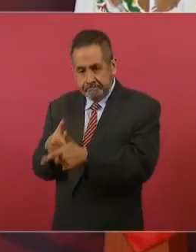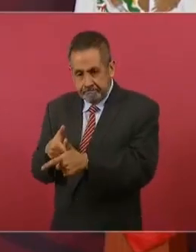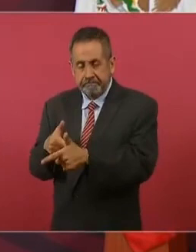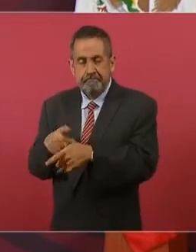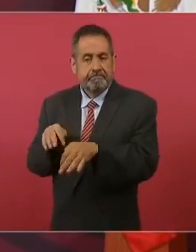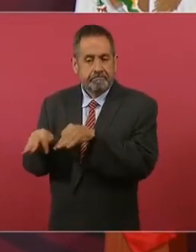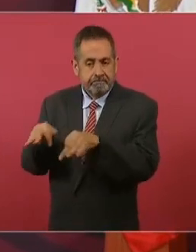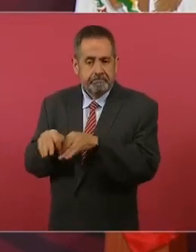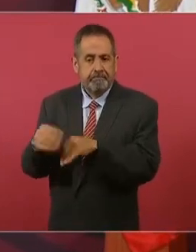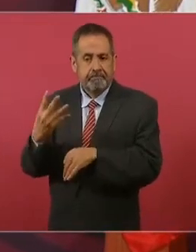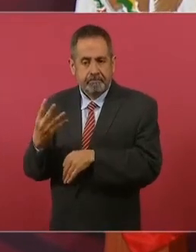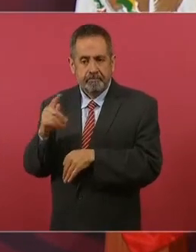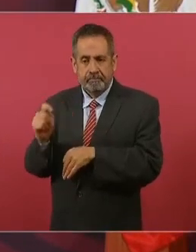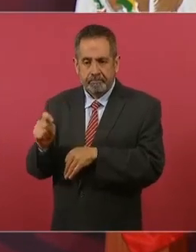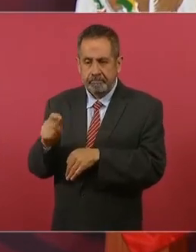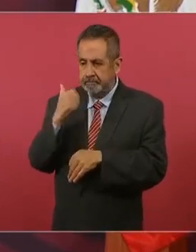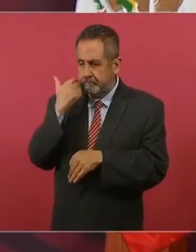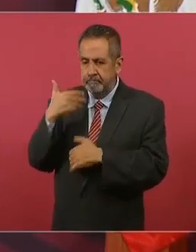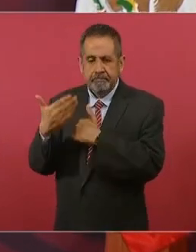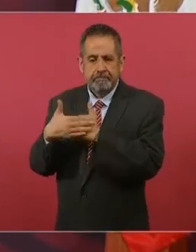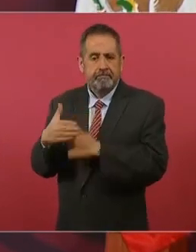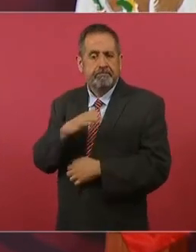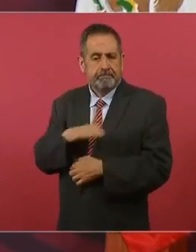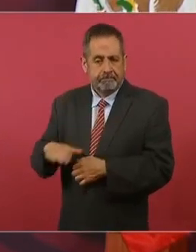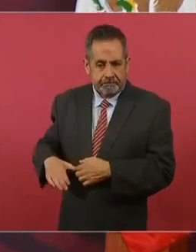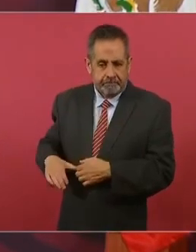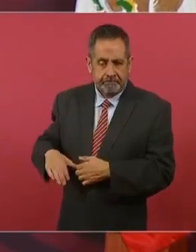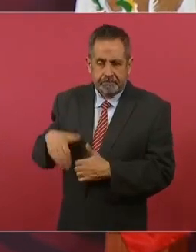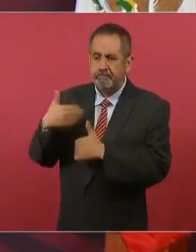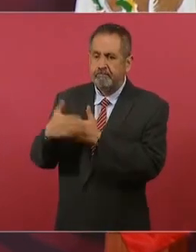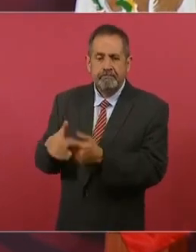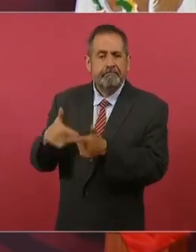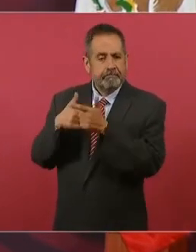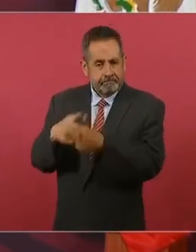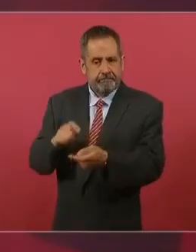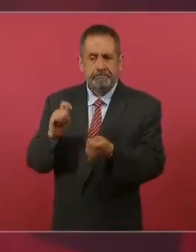continuidad a la transformación